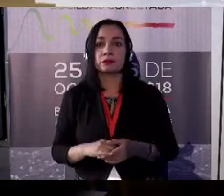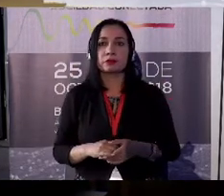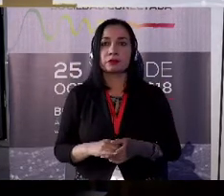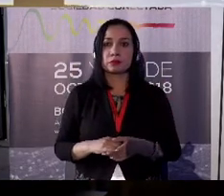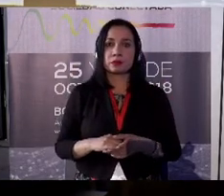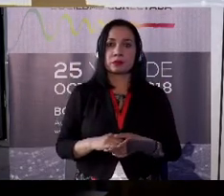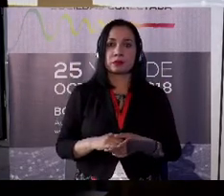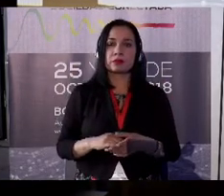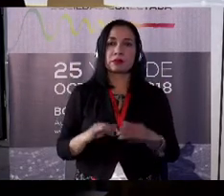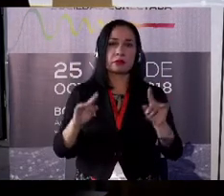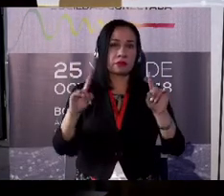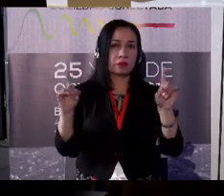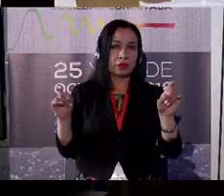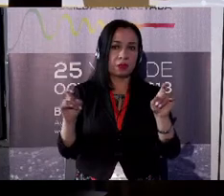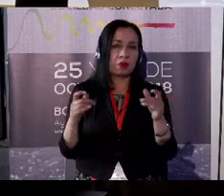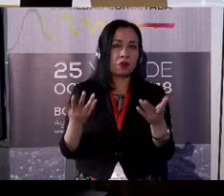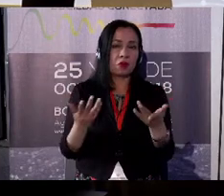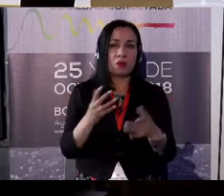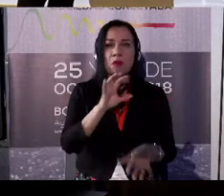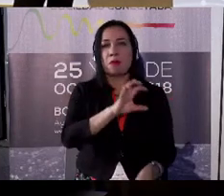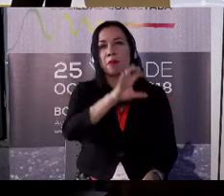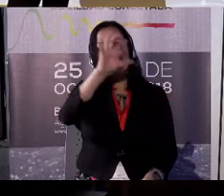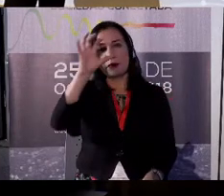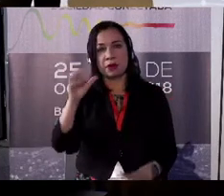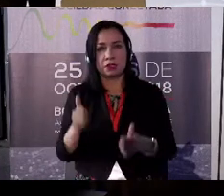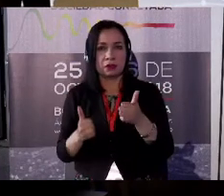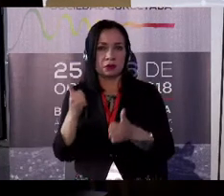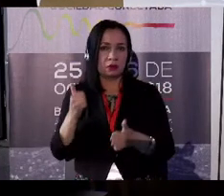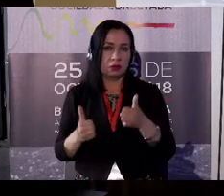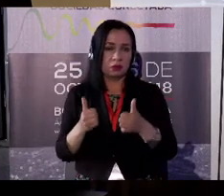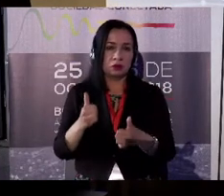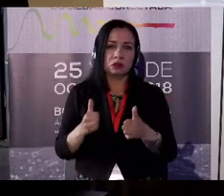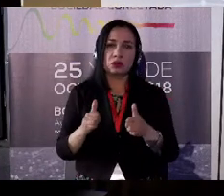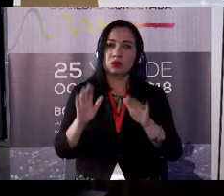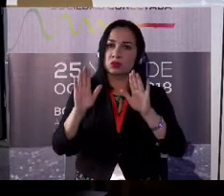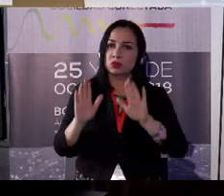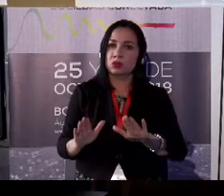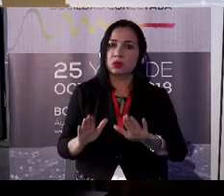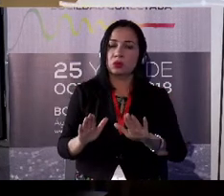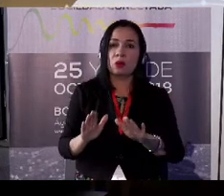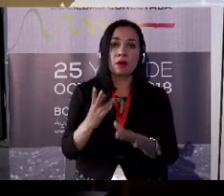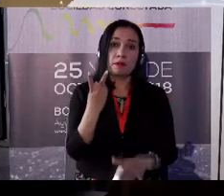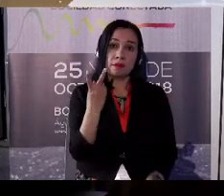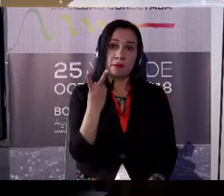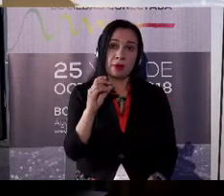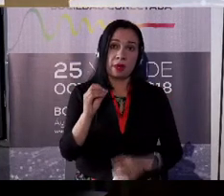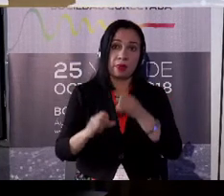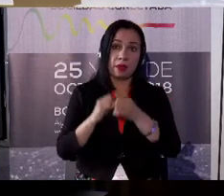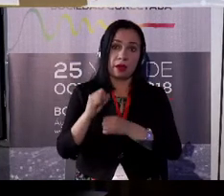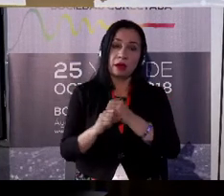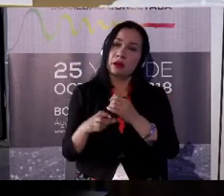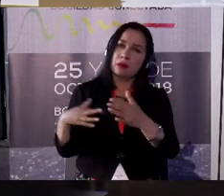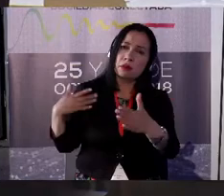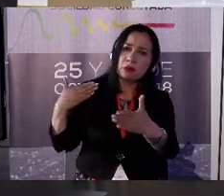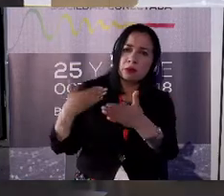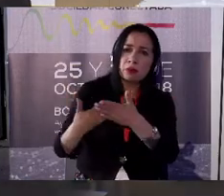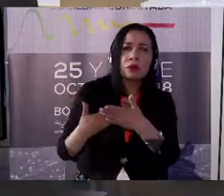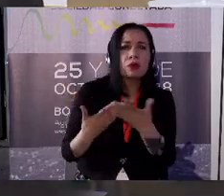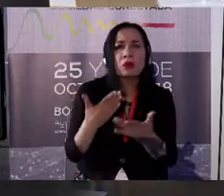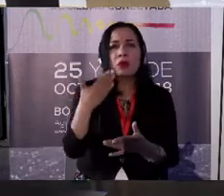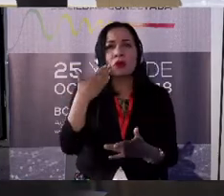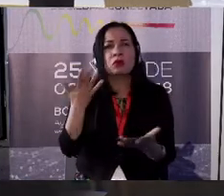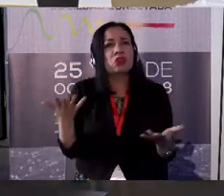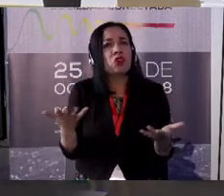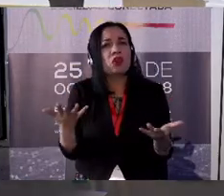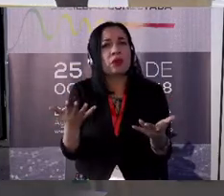más cercano en cuanto al tipo de país, pero que está ya hace 20 años sucedió, fue México. Y en